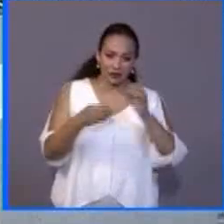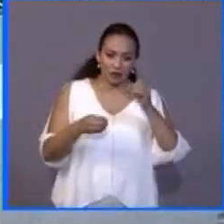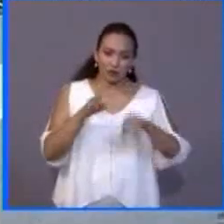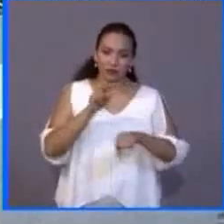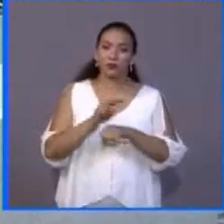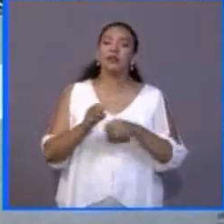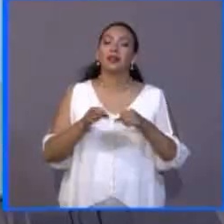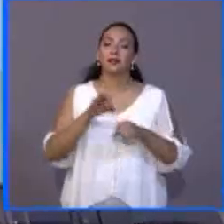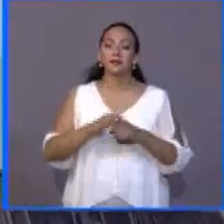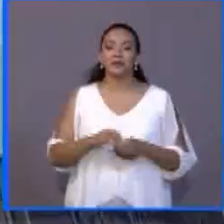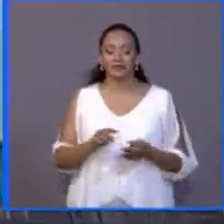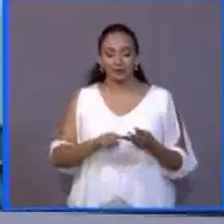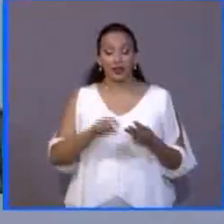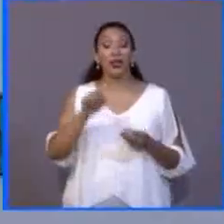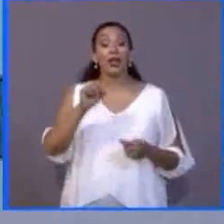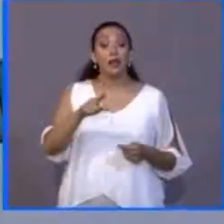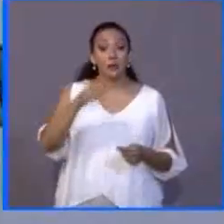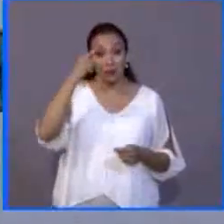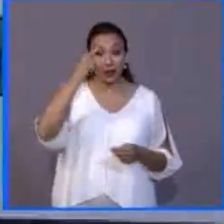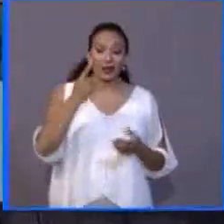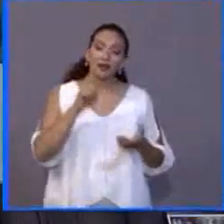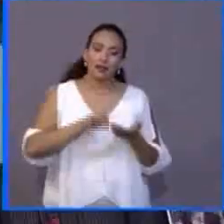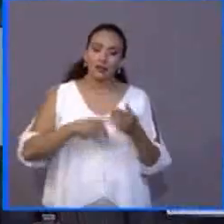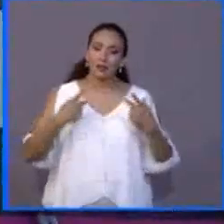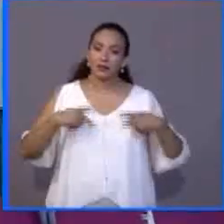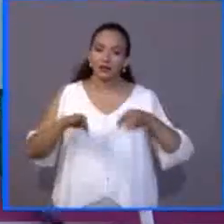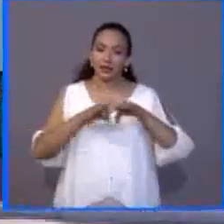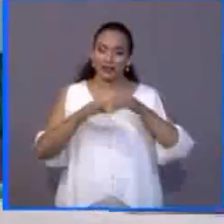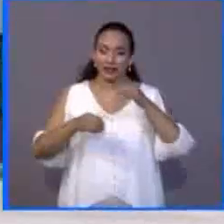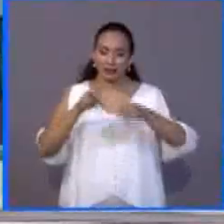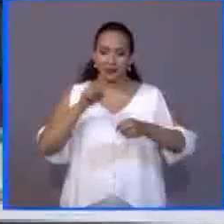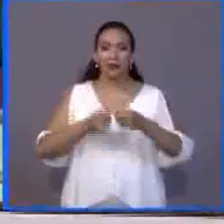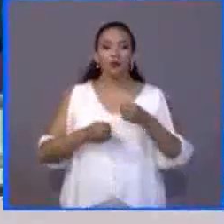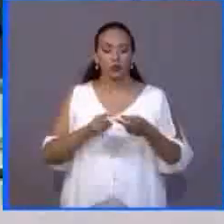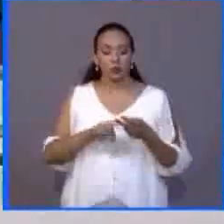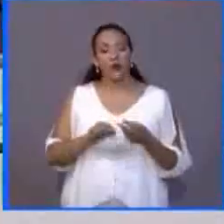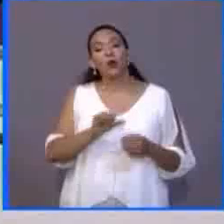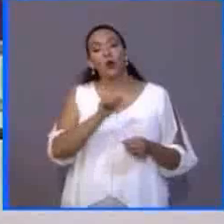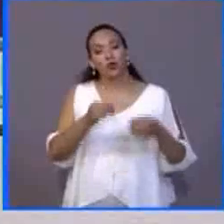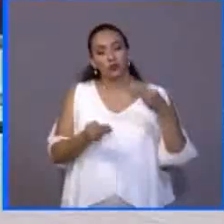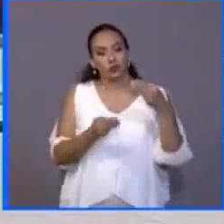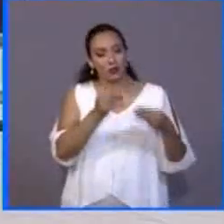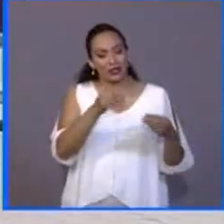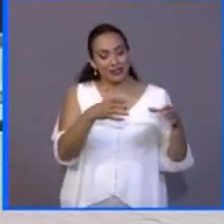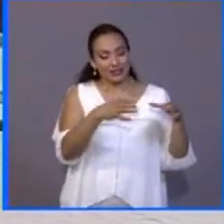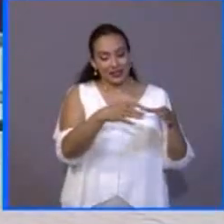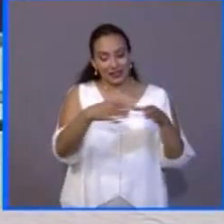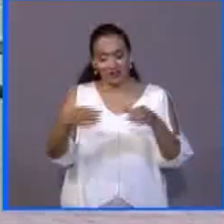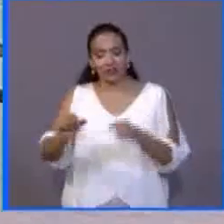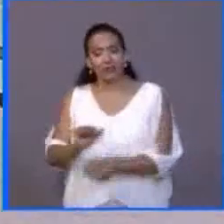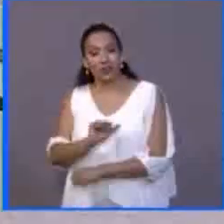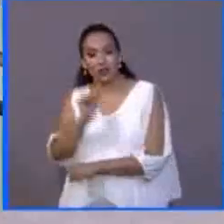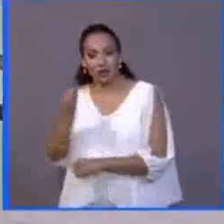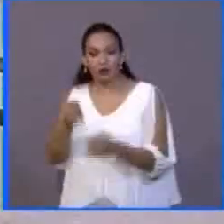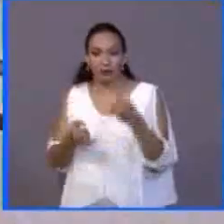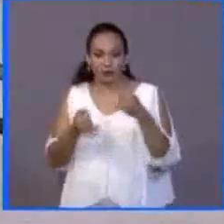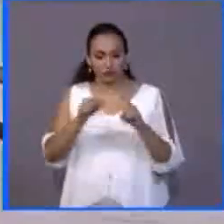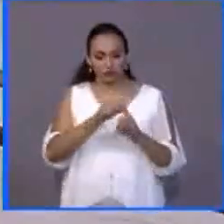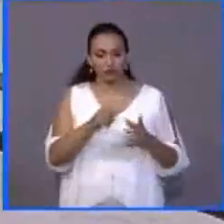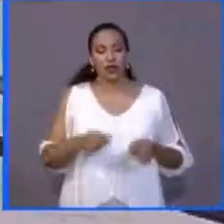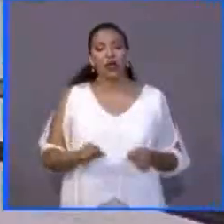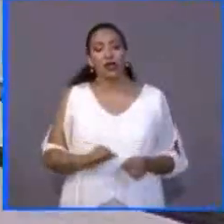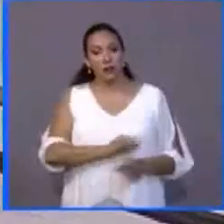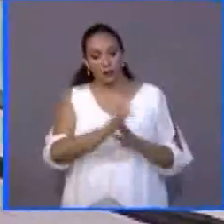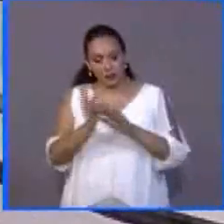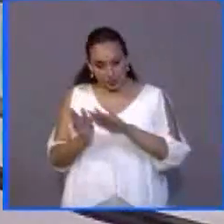Tribunal Electoral, integrantes del Tribunal de Disciplina Judicial, magistraturas de circuito y juzgadores de distrito. La